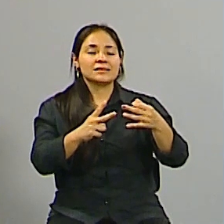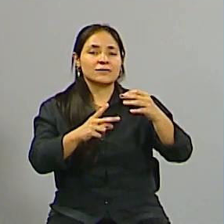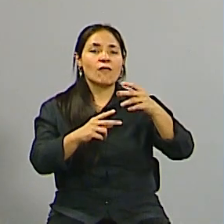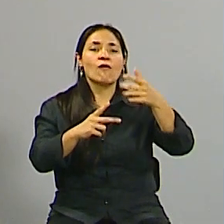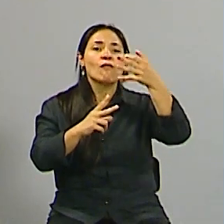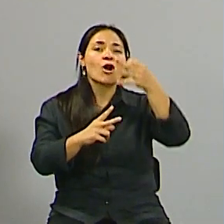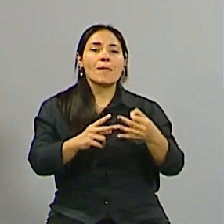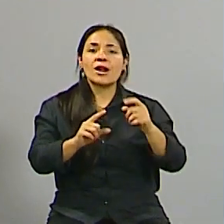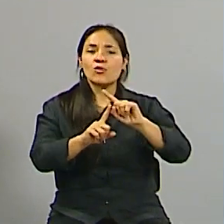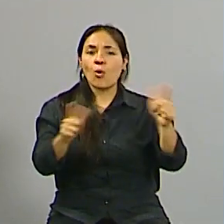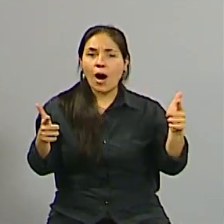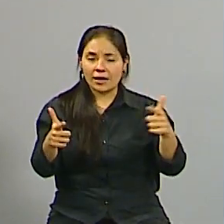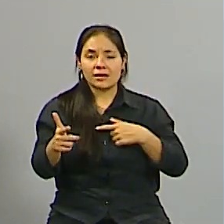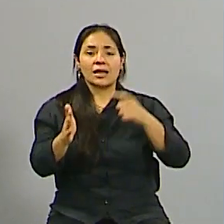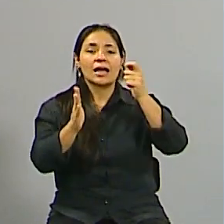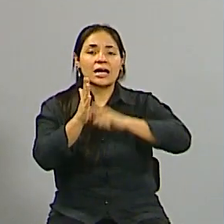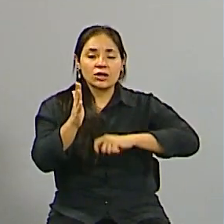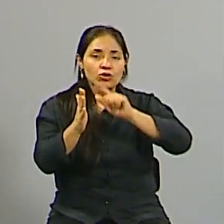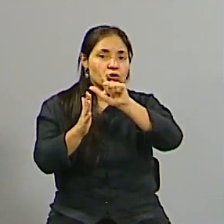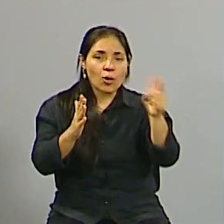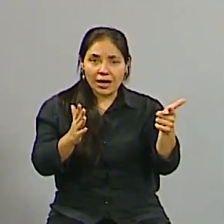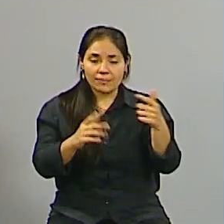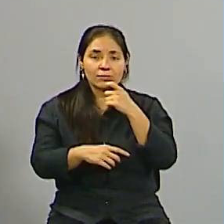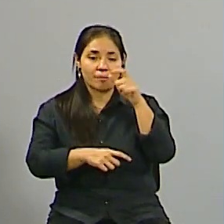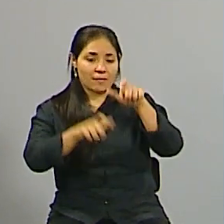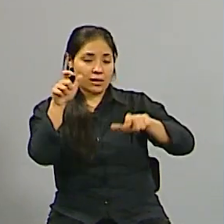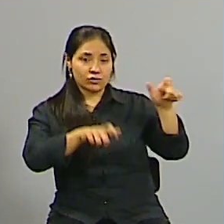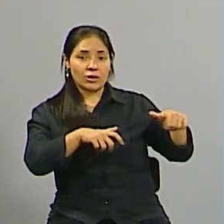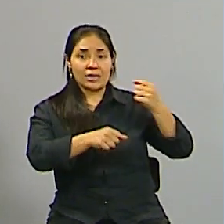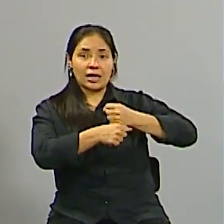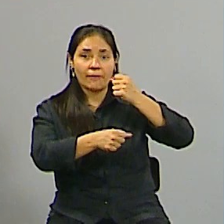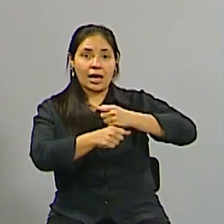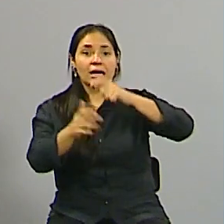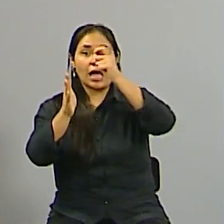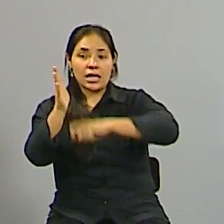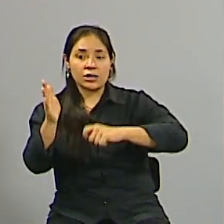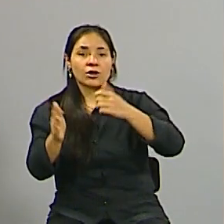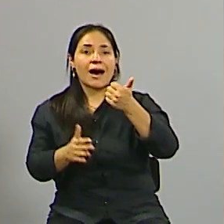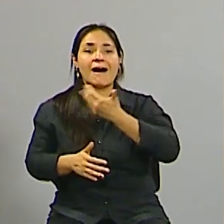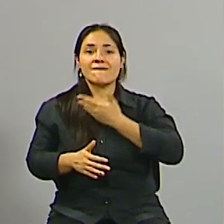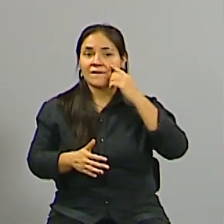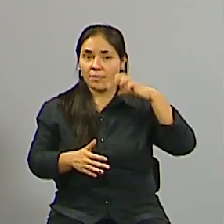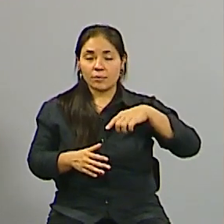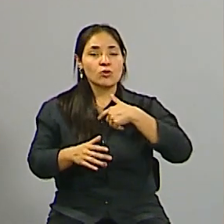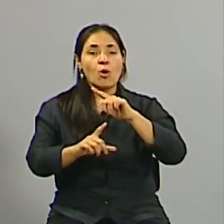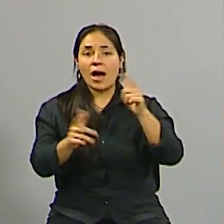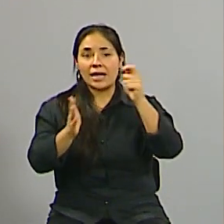Vos sabés que se le llama informalidad a aquel trabajo que es un trabajo que no está registrado, es decir, trabajadoras